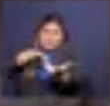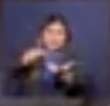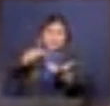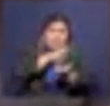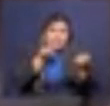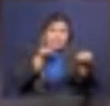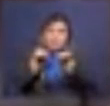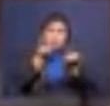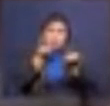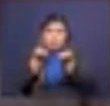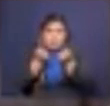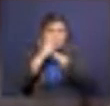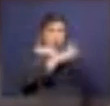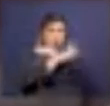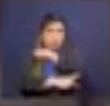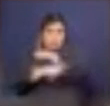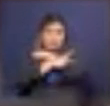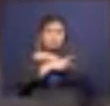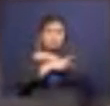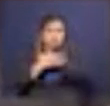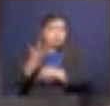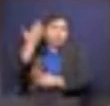mundial desde